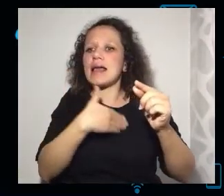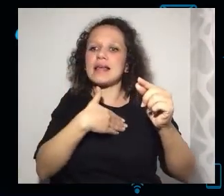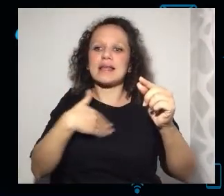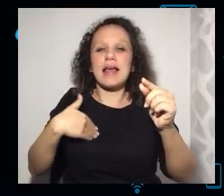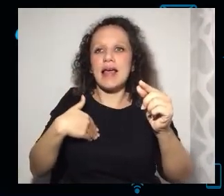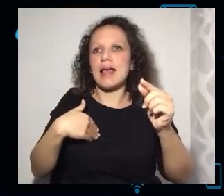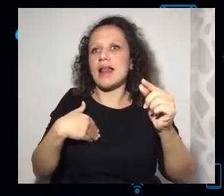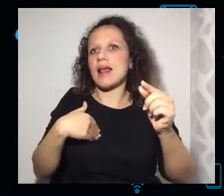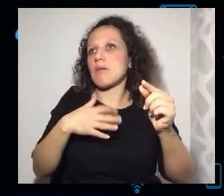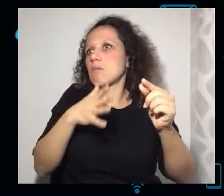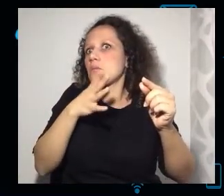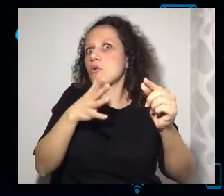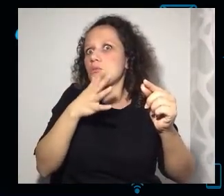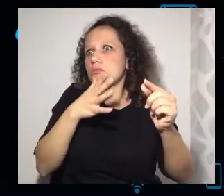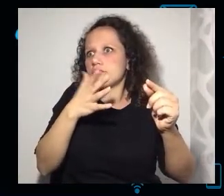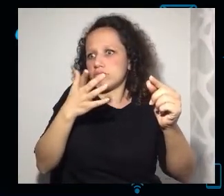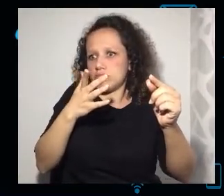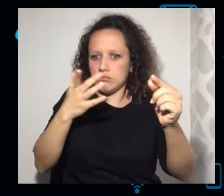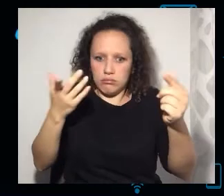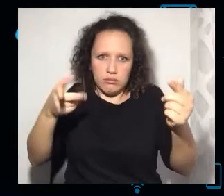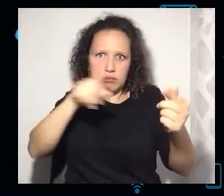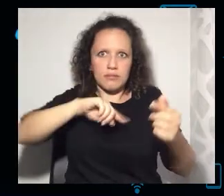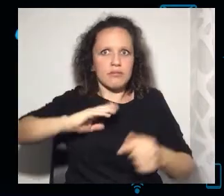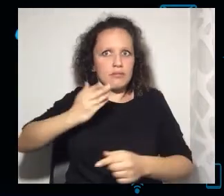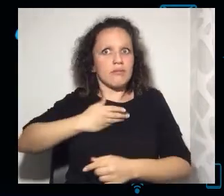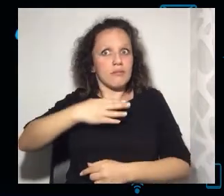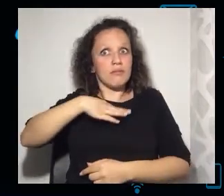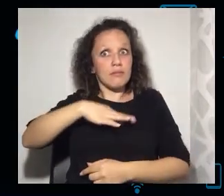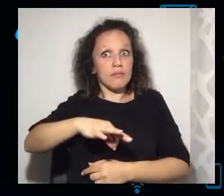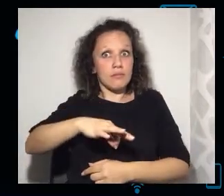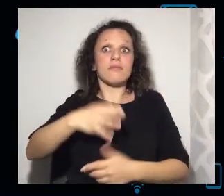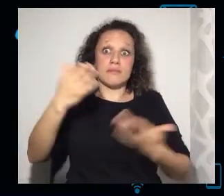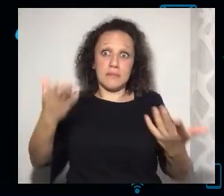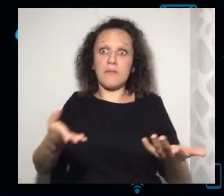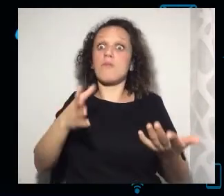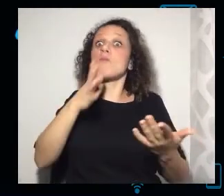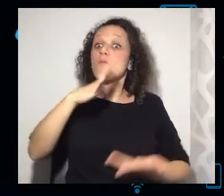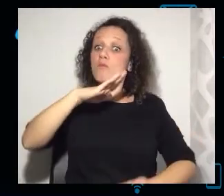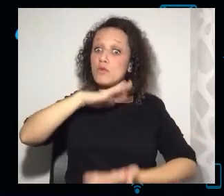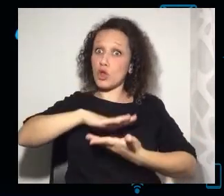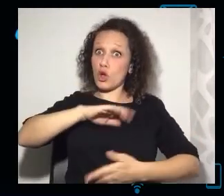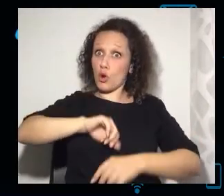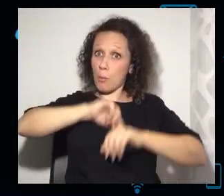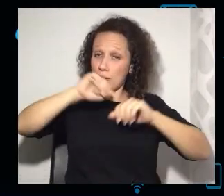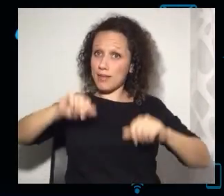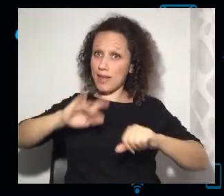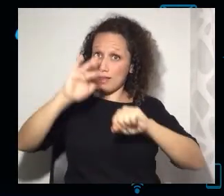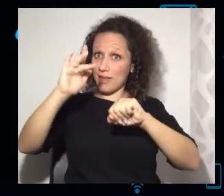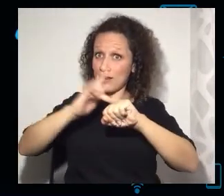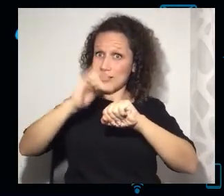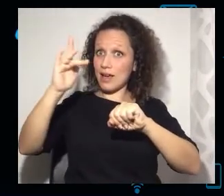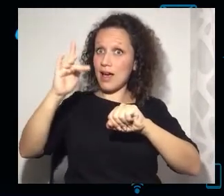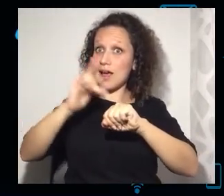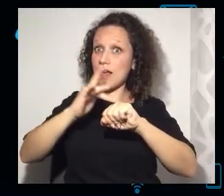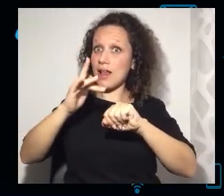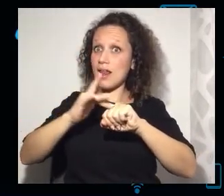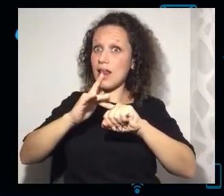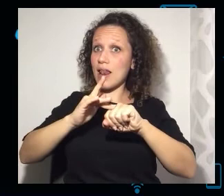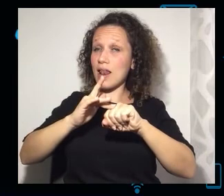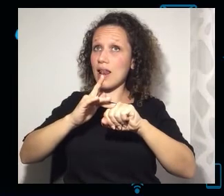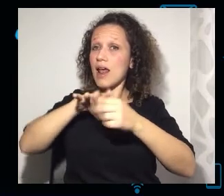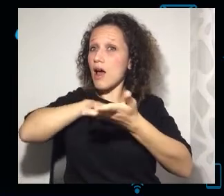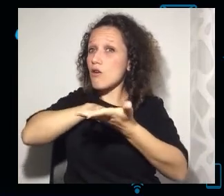cuestión que nos afecta a todos precisamente porque la competencia digital nos va a afectar a